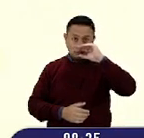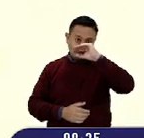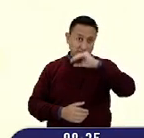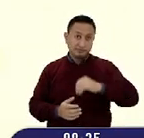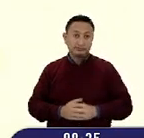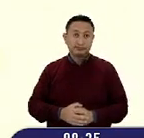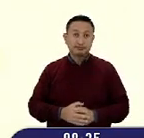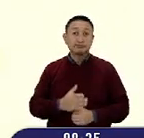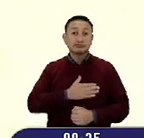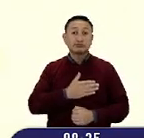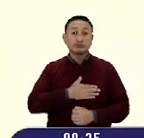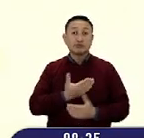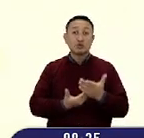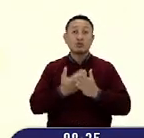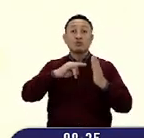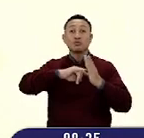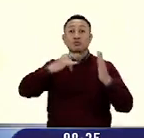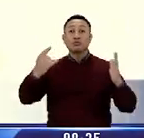la tecnología más avanzada